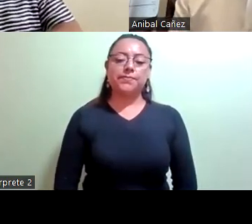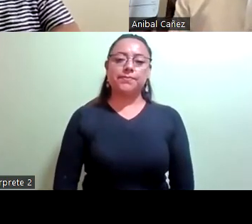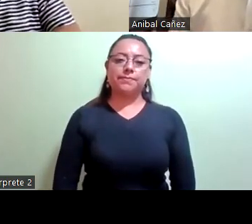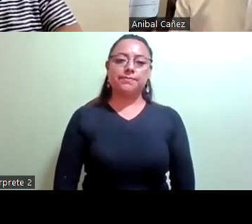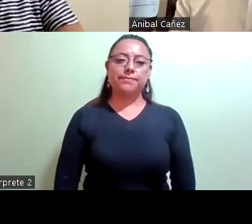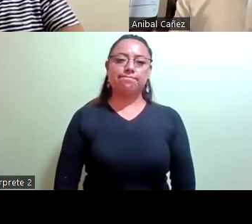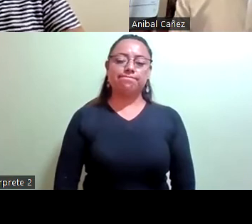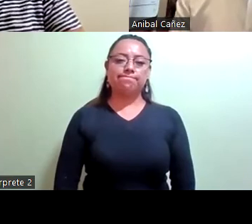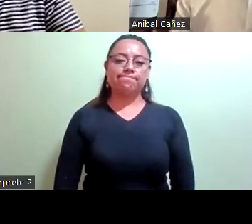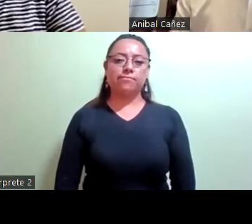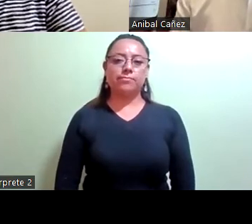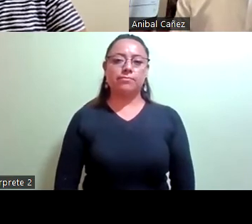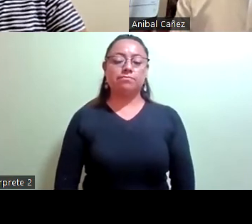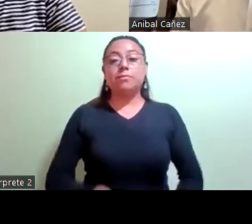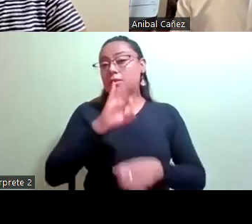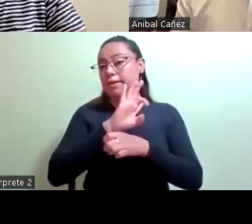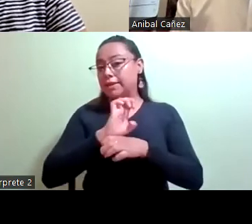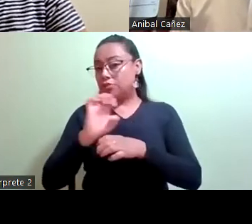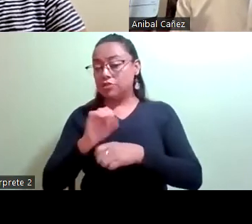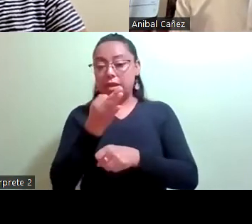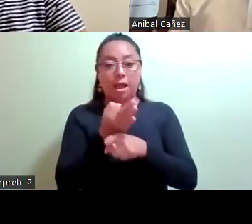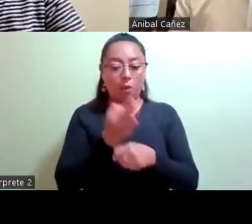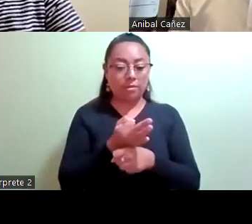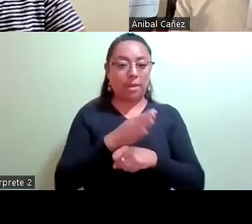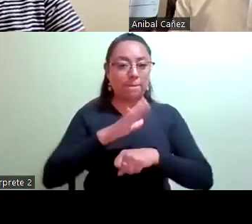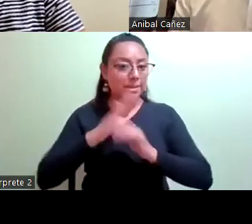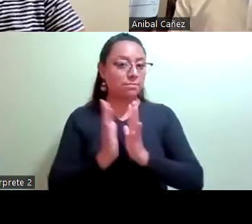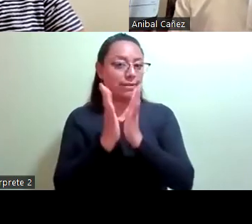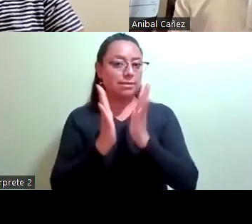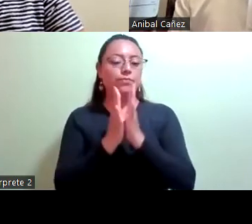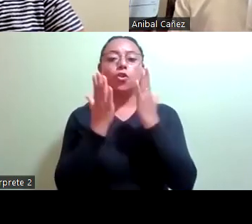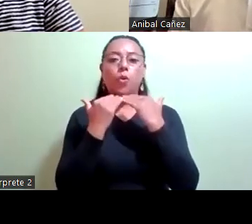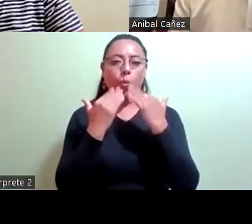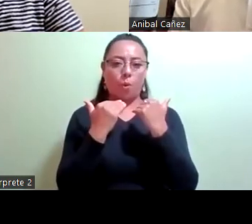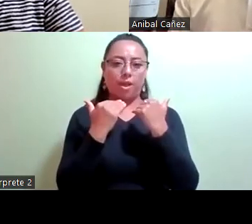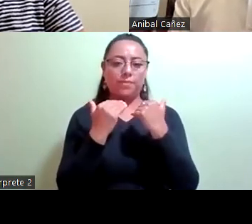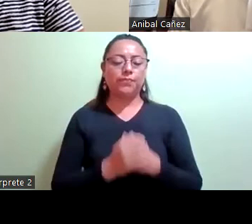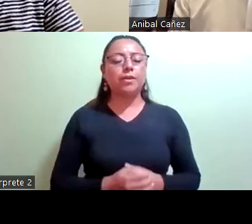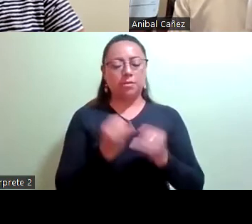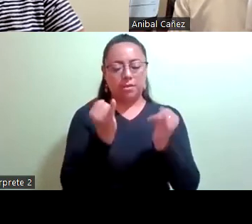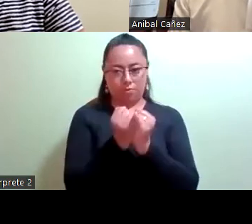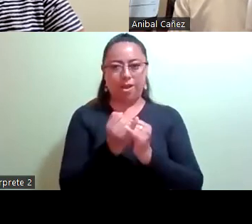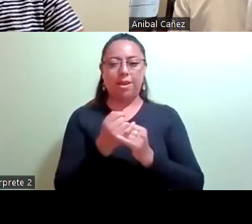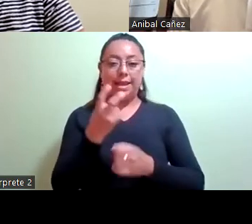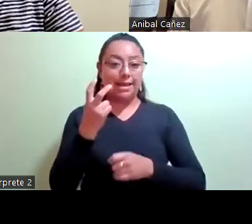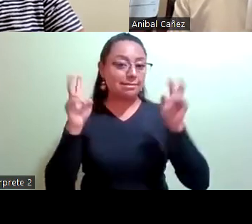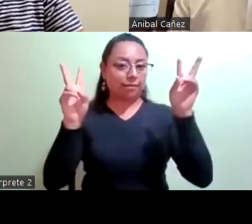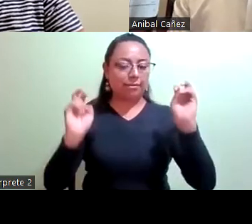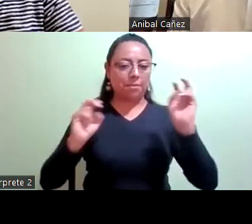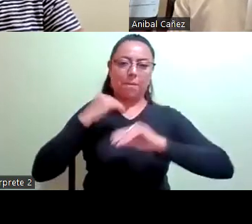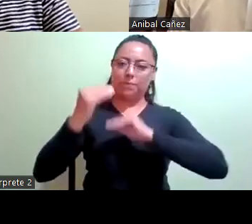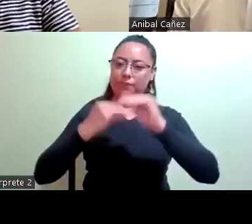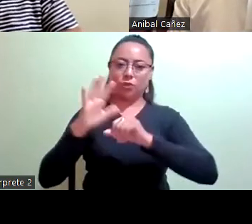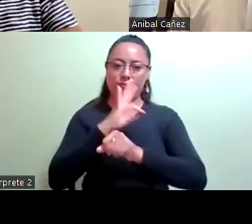En virtud de no existir más intervenciones y una vez suficientemente discutido el asunto, le